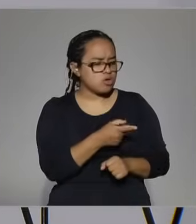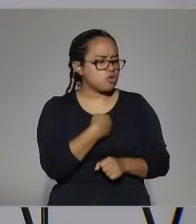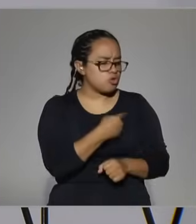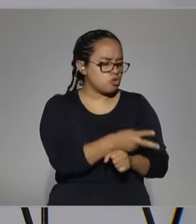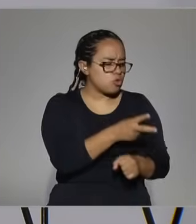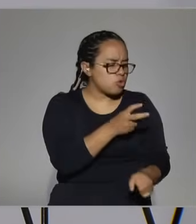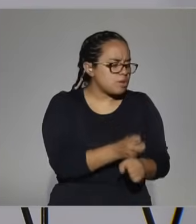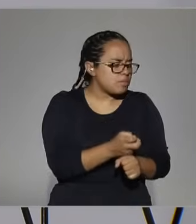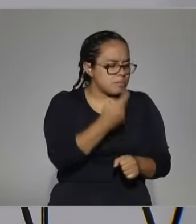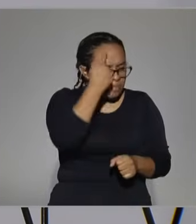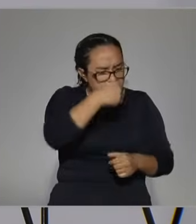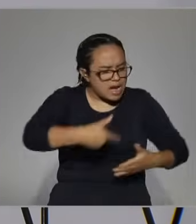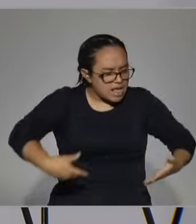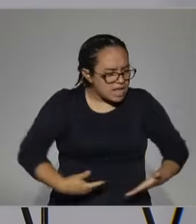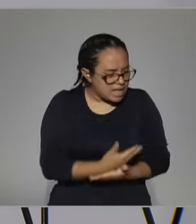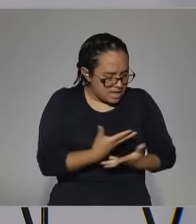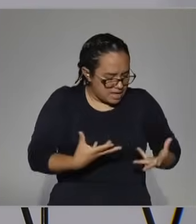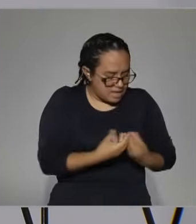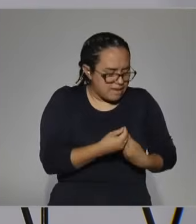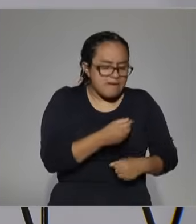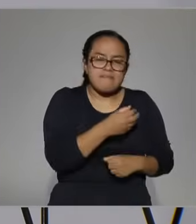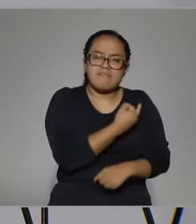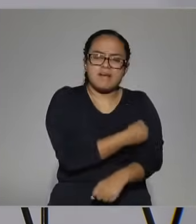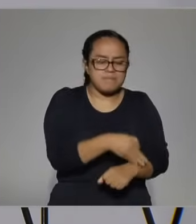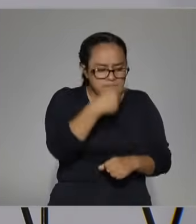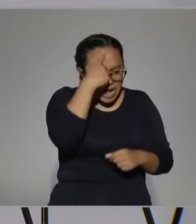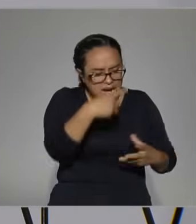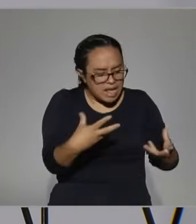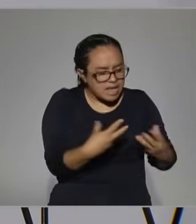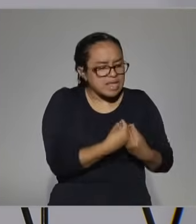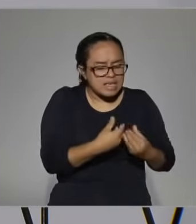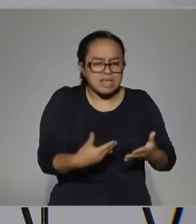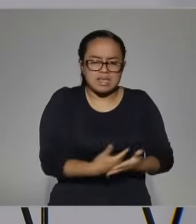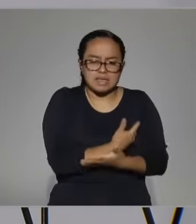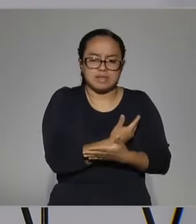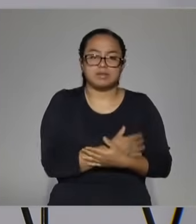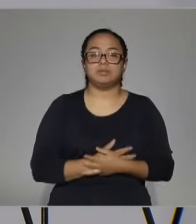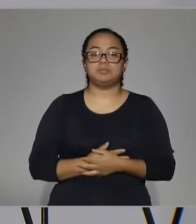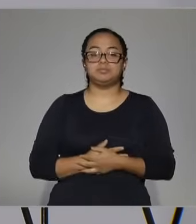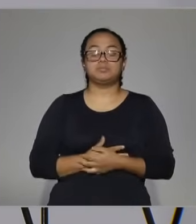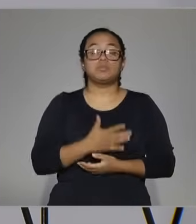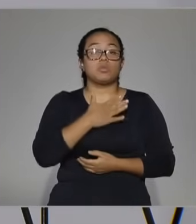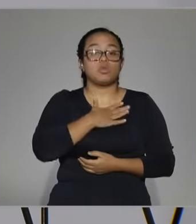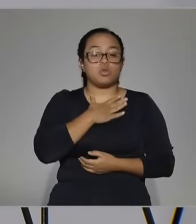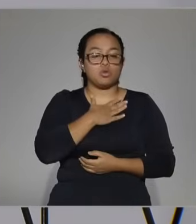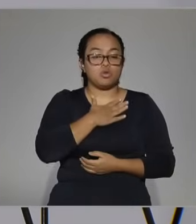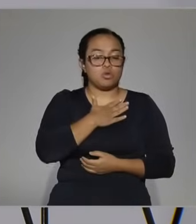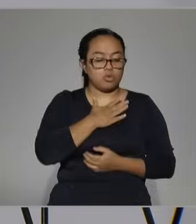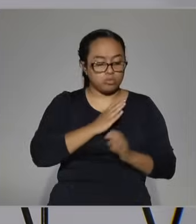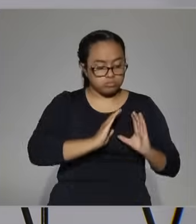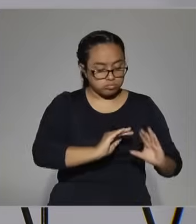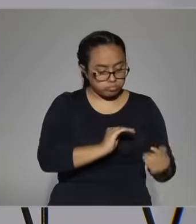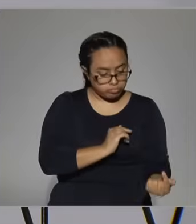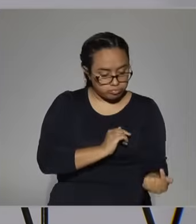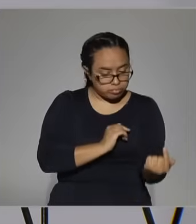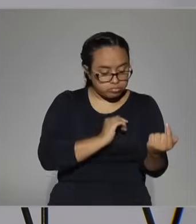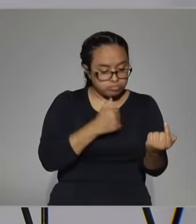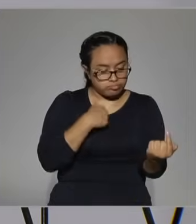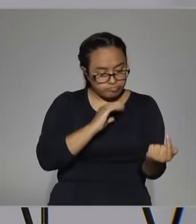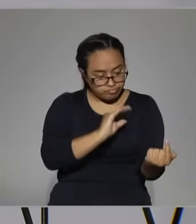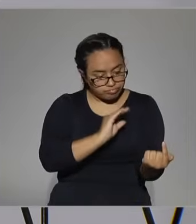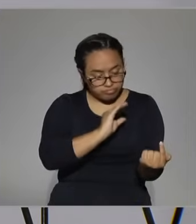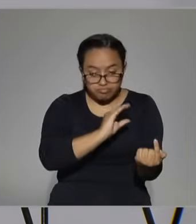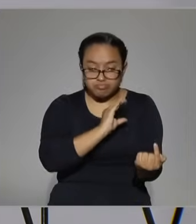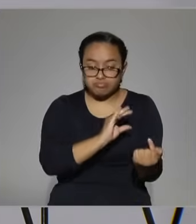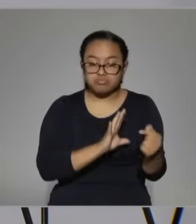a la vida en esta familia? Y responde a la pregunta de, ¿con qué intención te voy a formar? ¿Y qué tipo